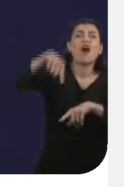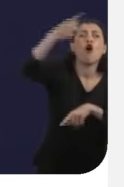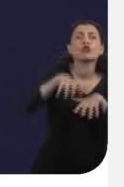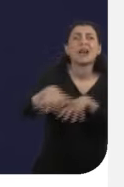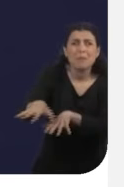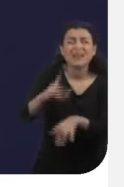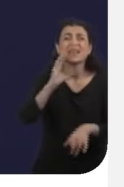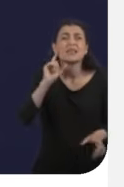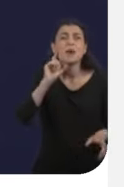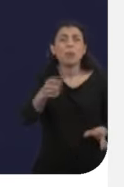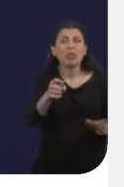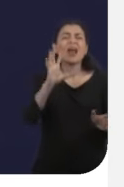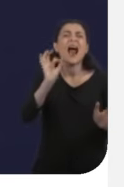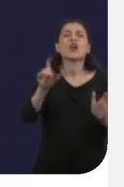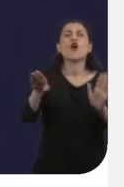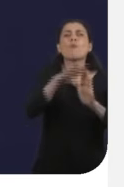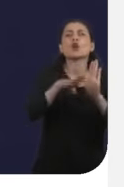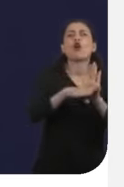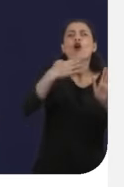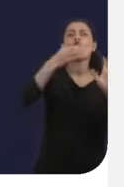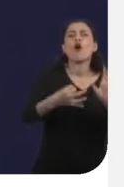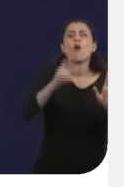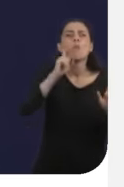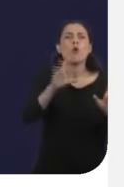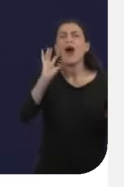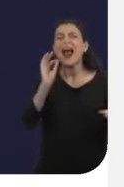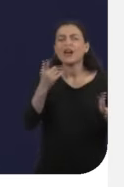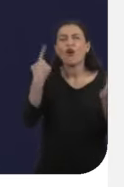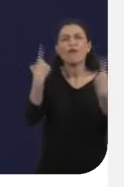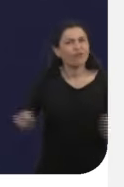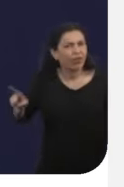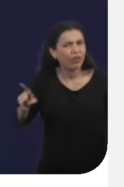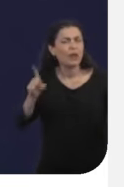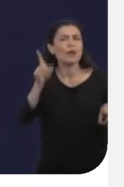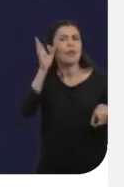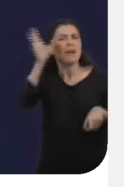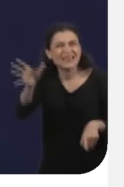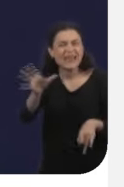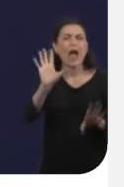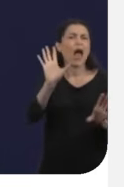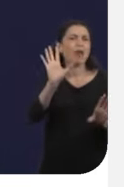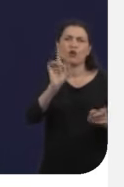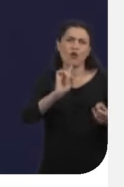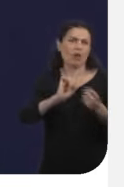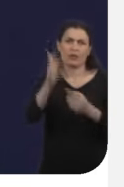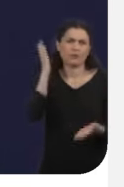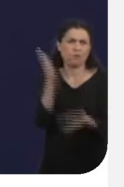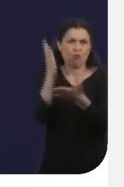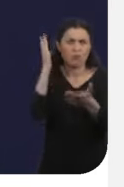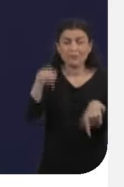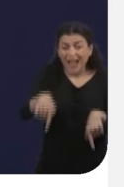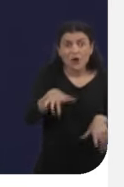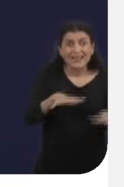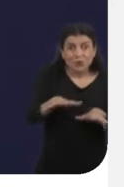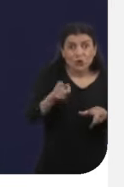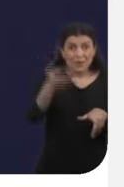protocolo eh va efectivamente a tomarse las las cartas en asunto Pero no entiendo que no es este el caso